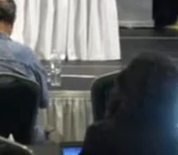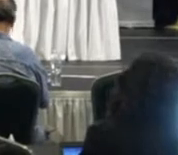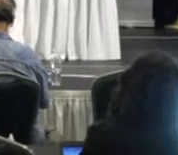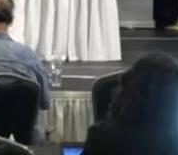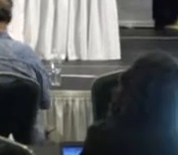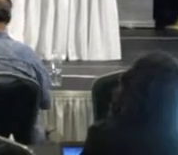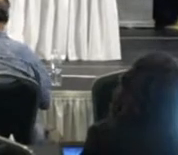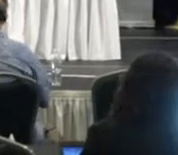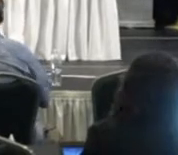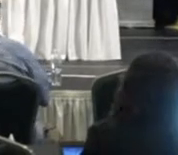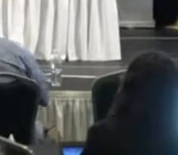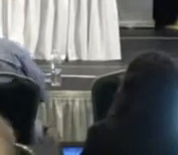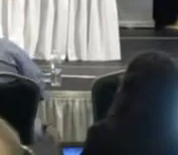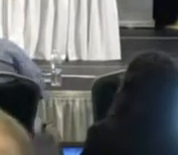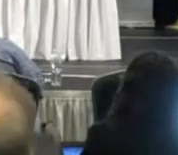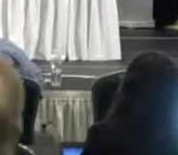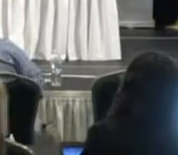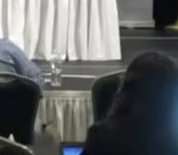reunión propiamente,